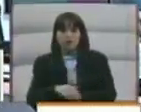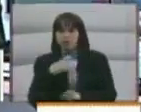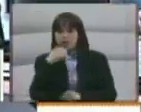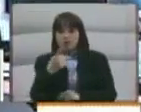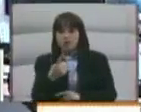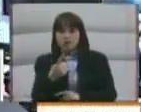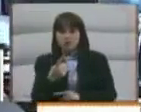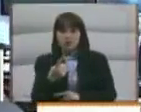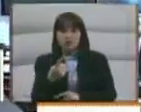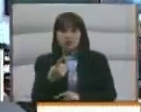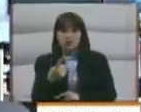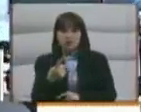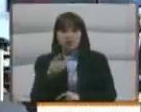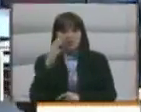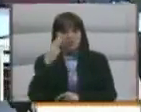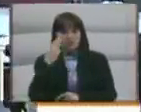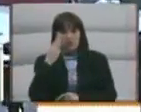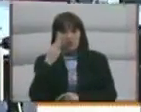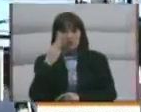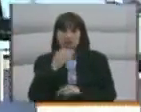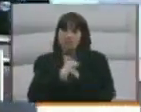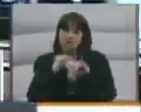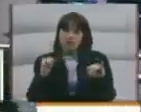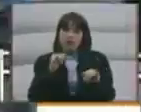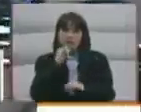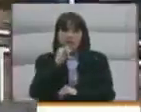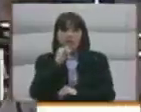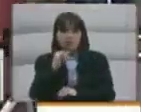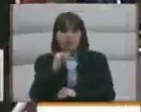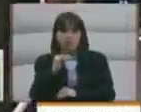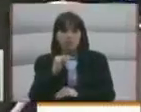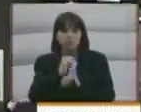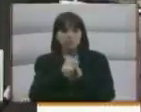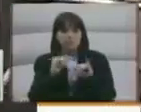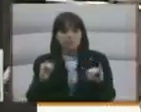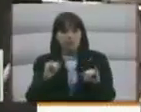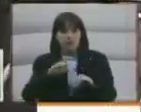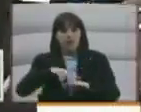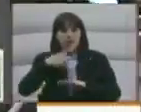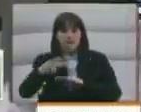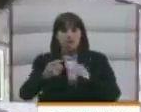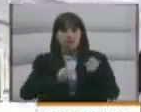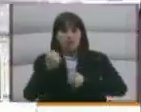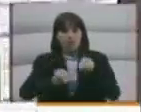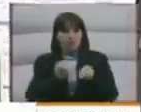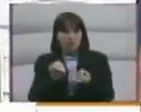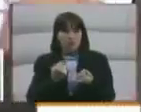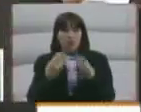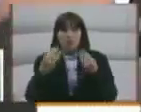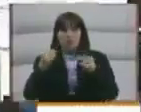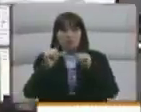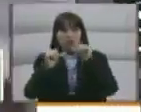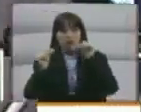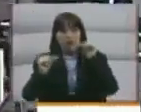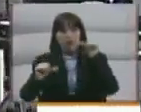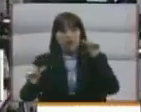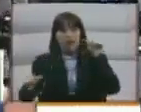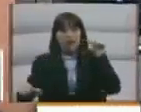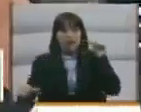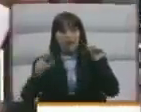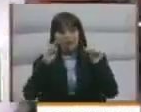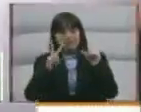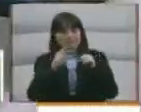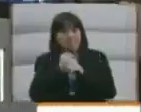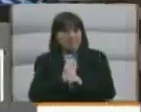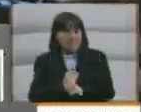por Facebook. Bueno, nos tenemos que despedir. Llegamos al final de este Cayendo y Corriendo. Se quedaron muchas cosas, miren ustedes, en el tintero,